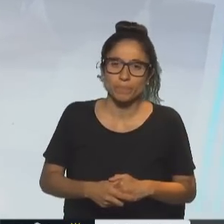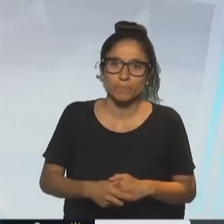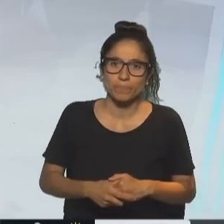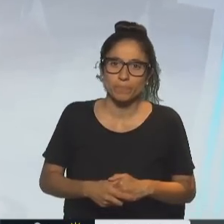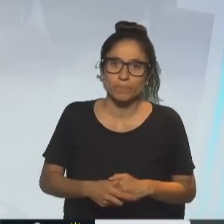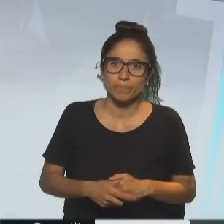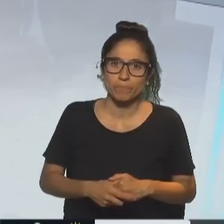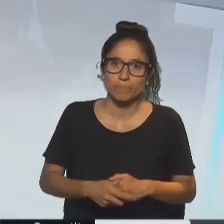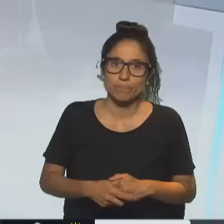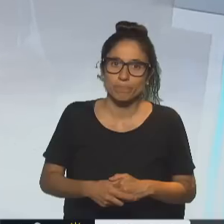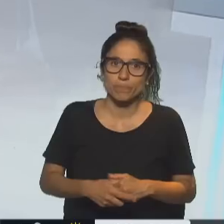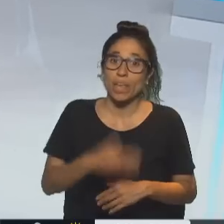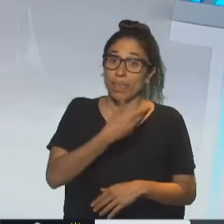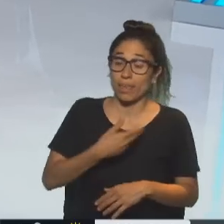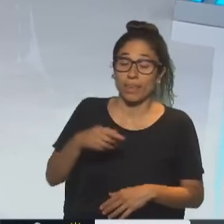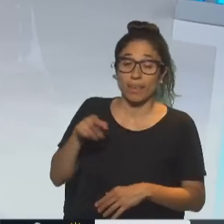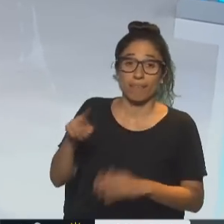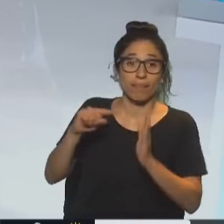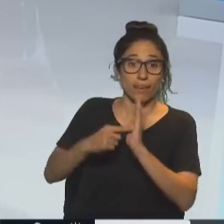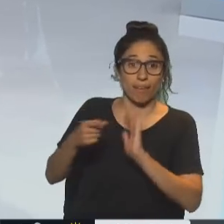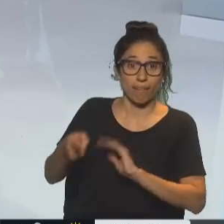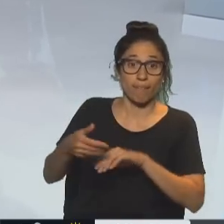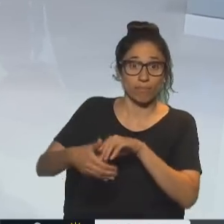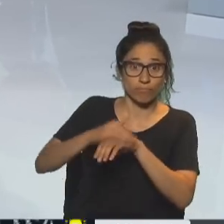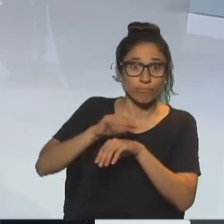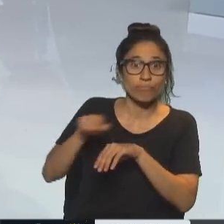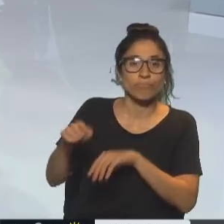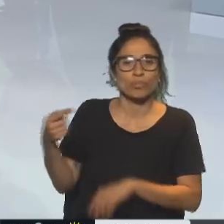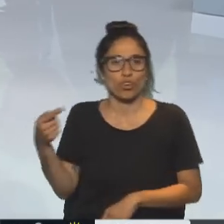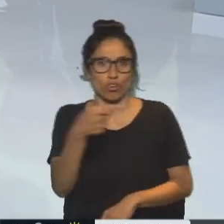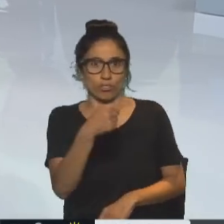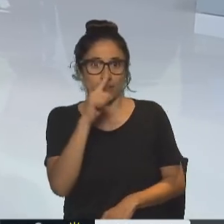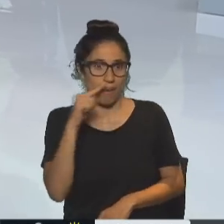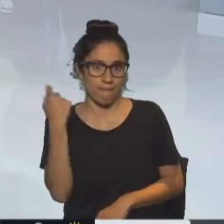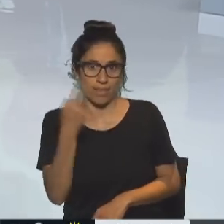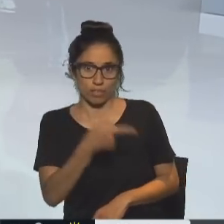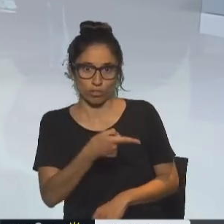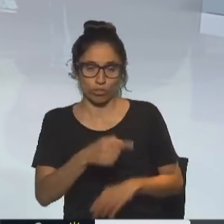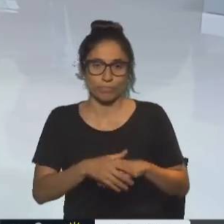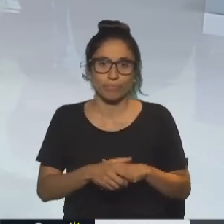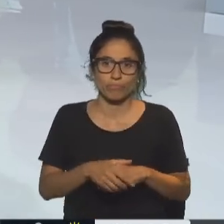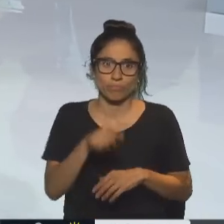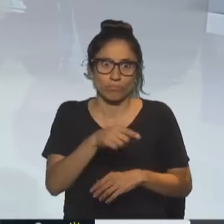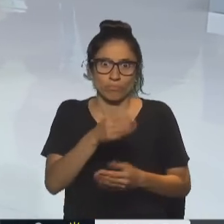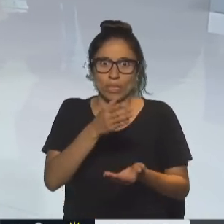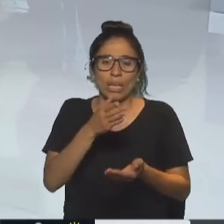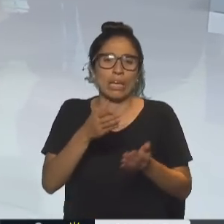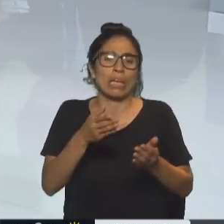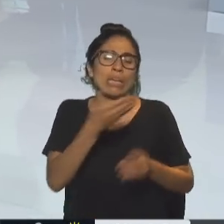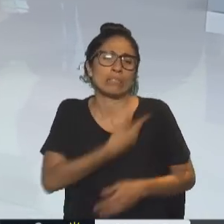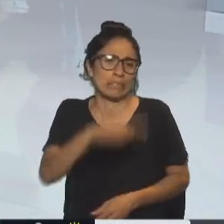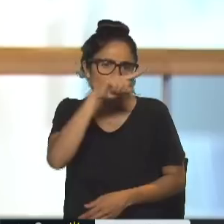y acusa al presidente Fernández. El textual es porque dice que atenta contra el Estado de Derecho. Y lo dijo de esta